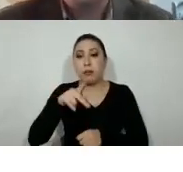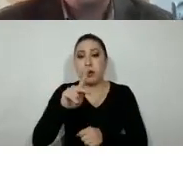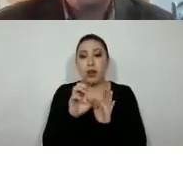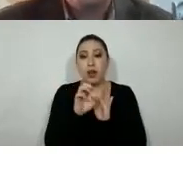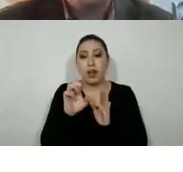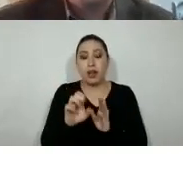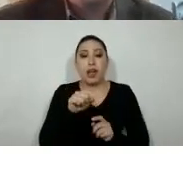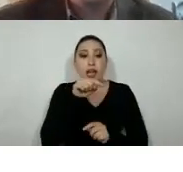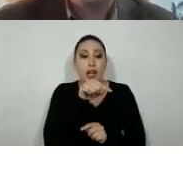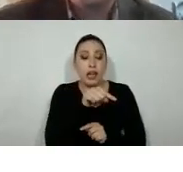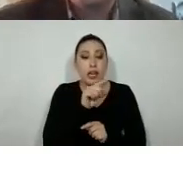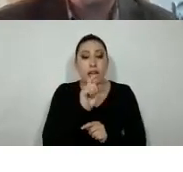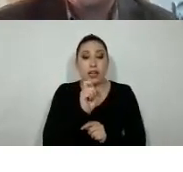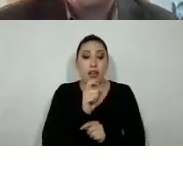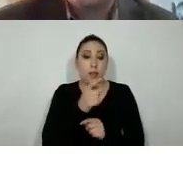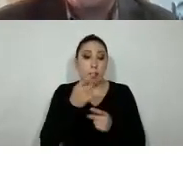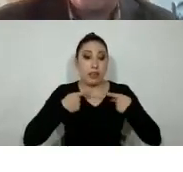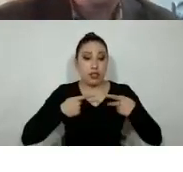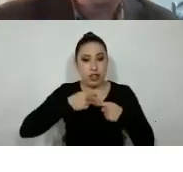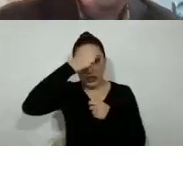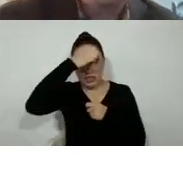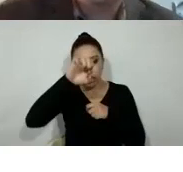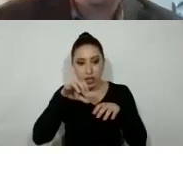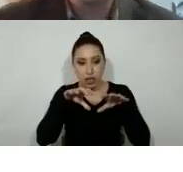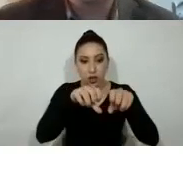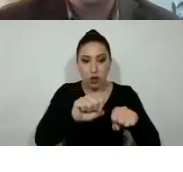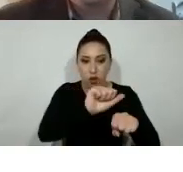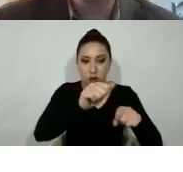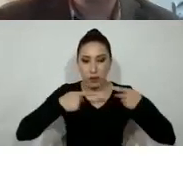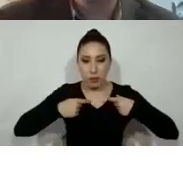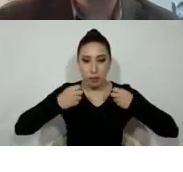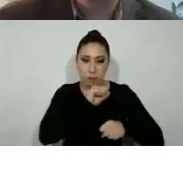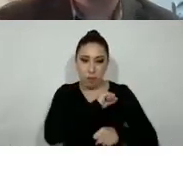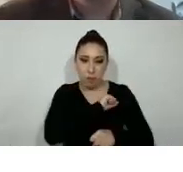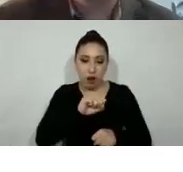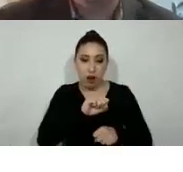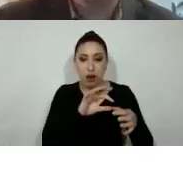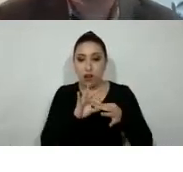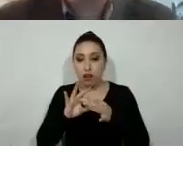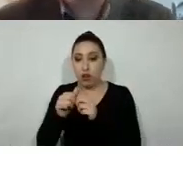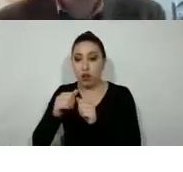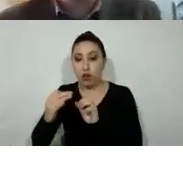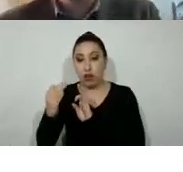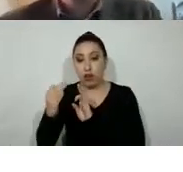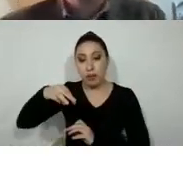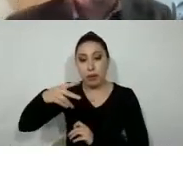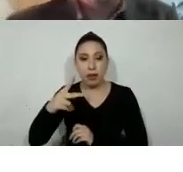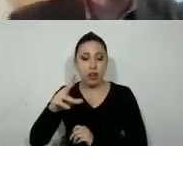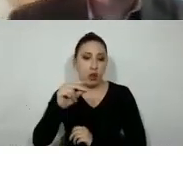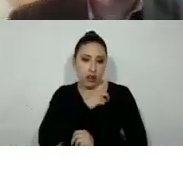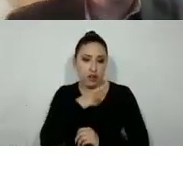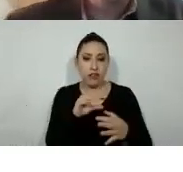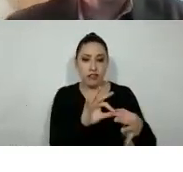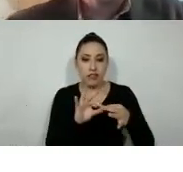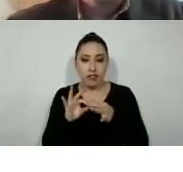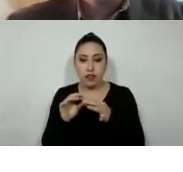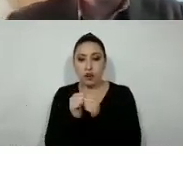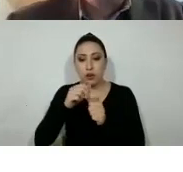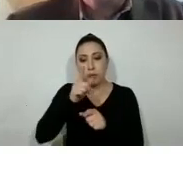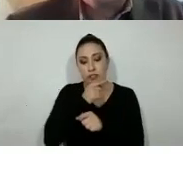sede ministerial. Se la tiene que entregar a un policía y el policía hace la presentación al Ministerio